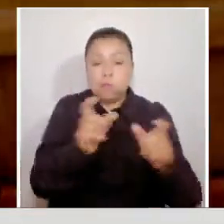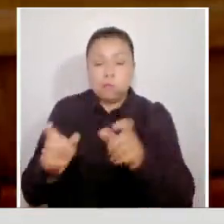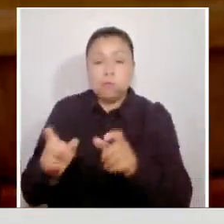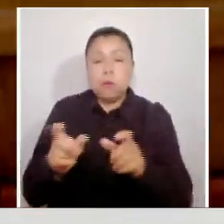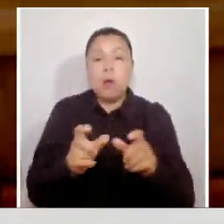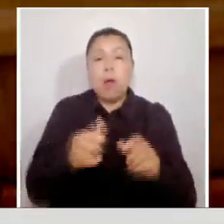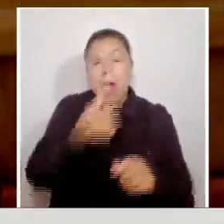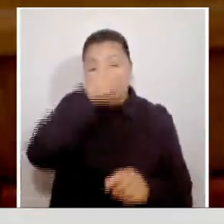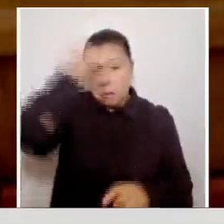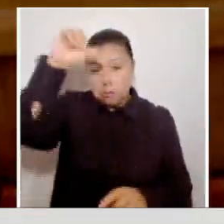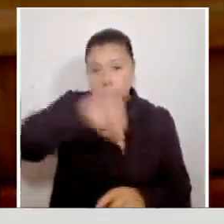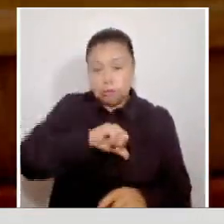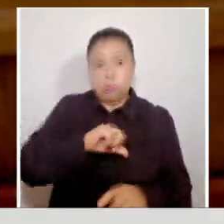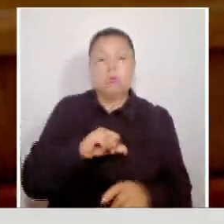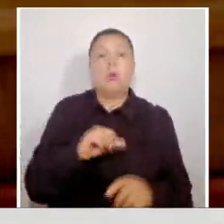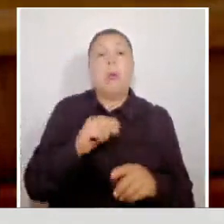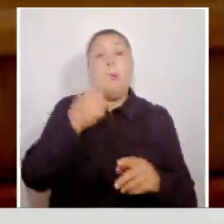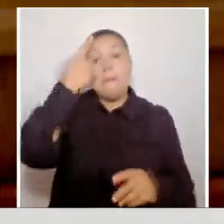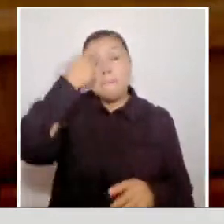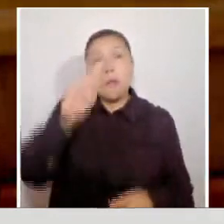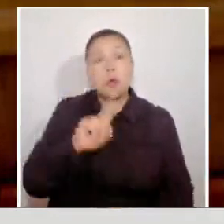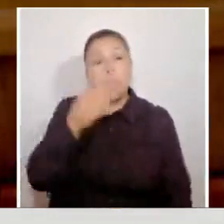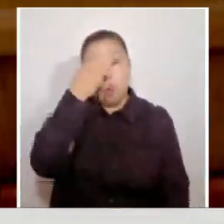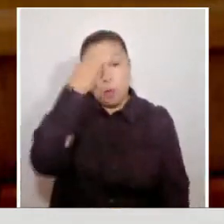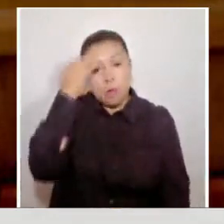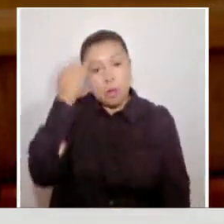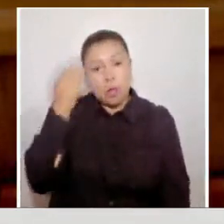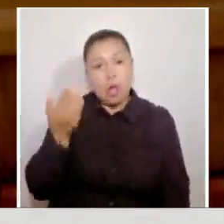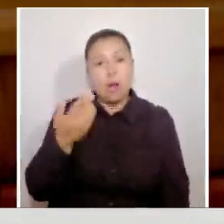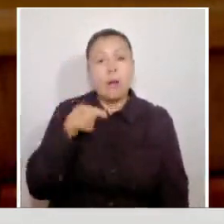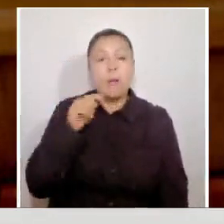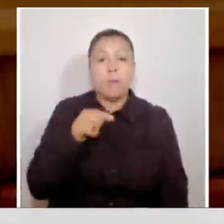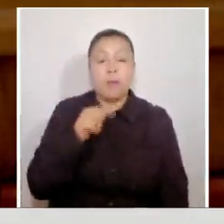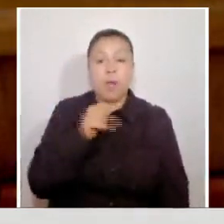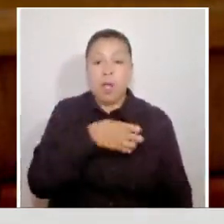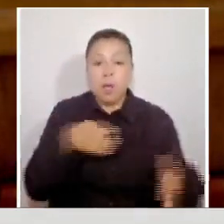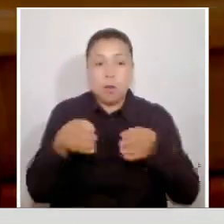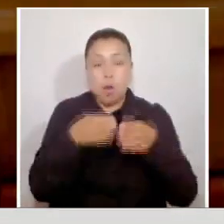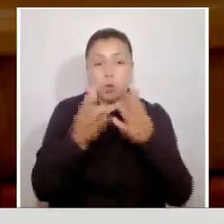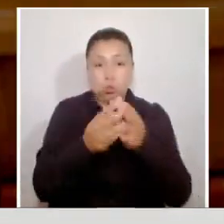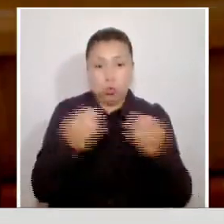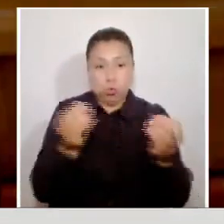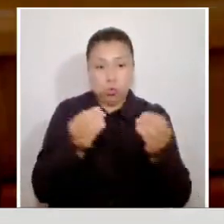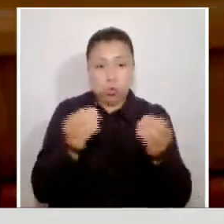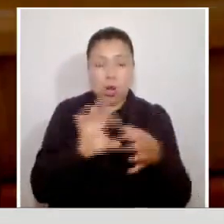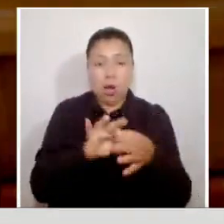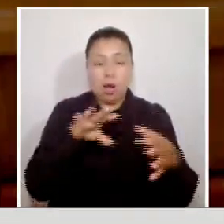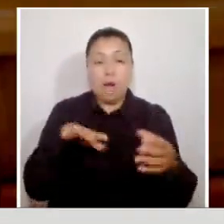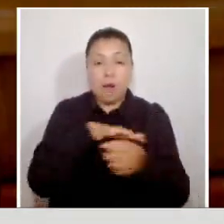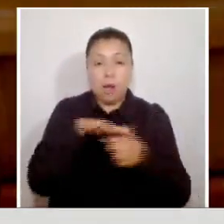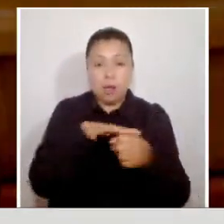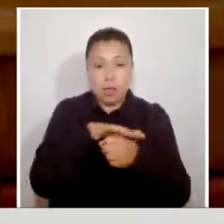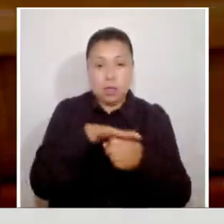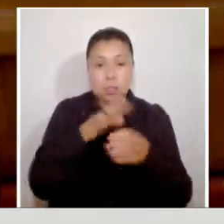sanciones penales pero también No nos olvidemos que el camino para solucionar la grave crisis de seguridad que vive chile